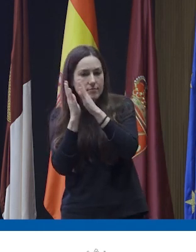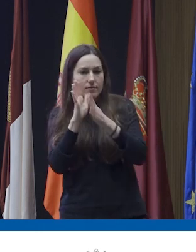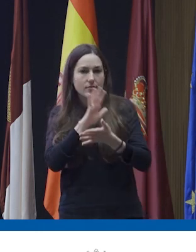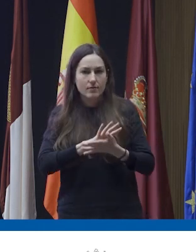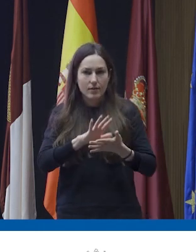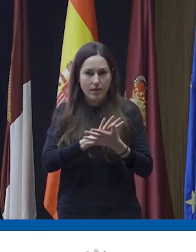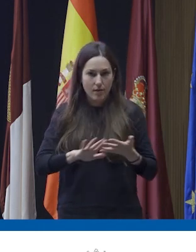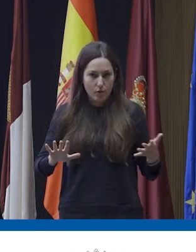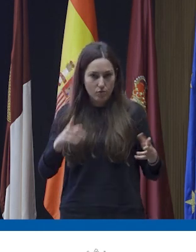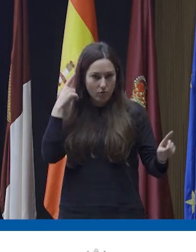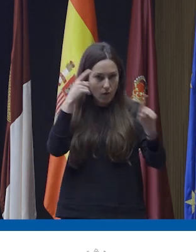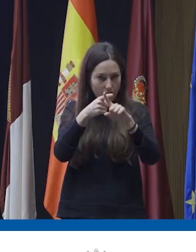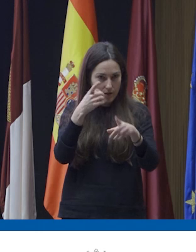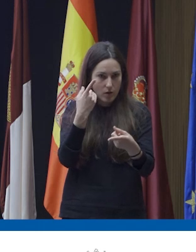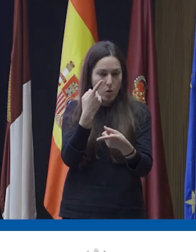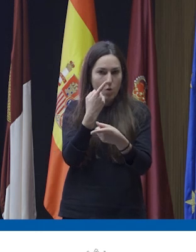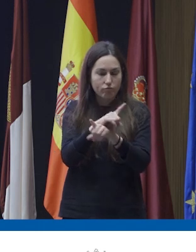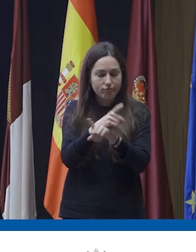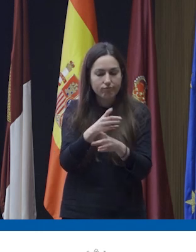paciente se queda tranquilo, siempre